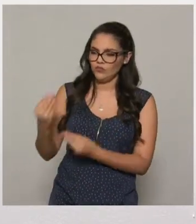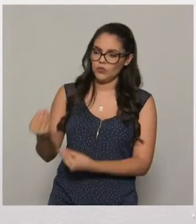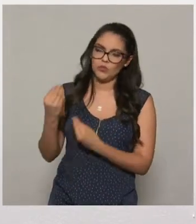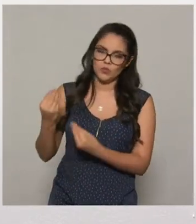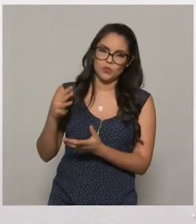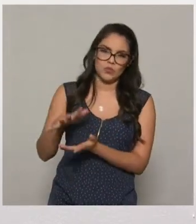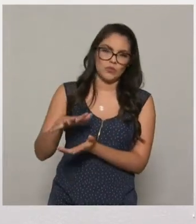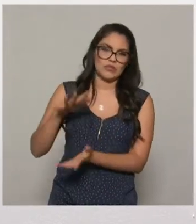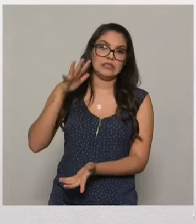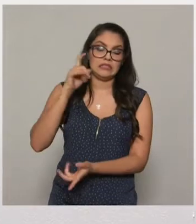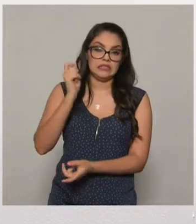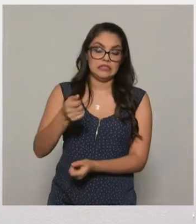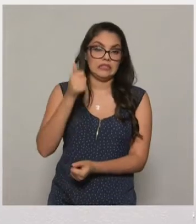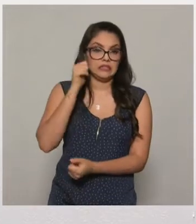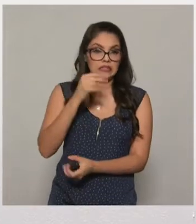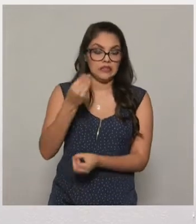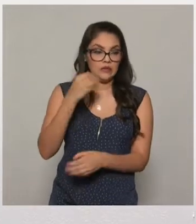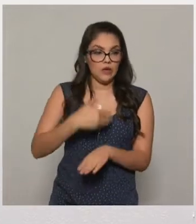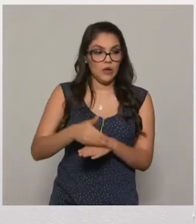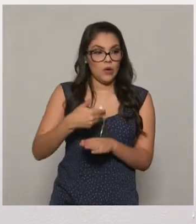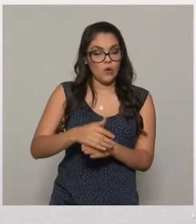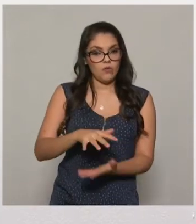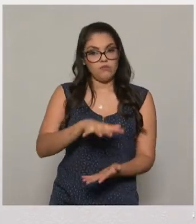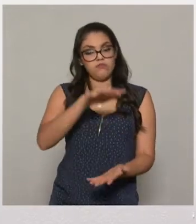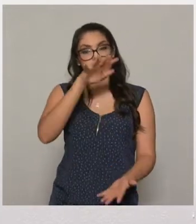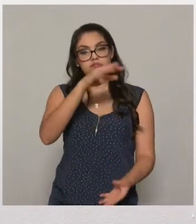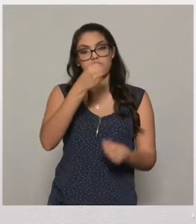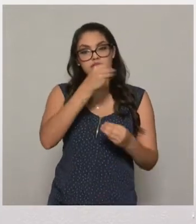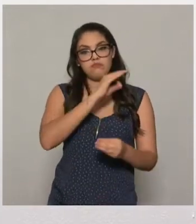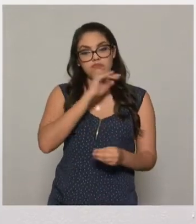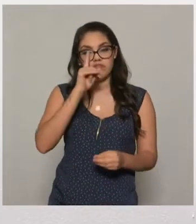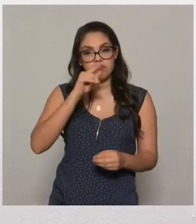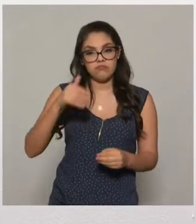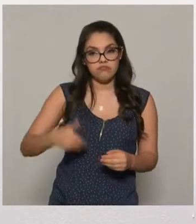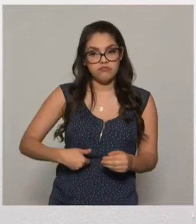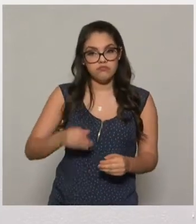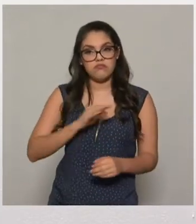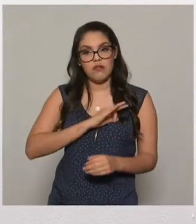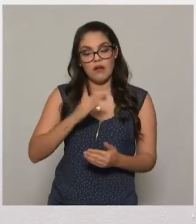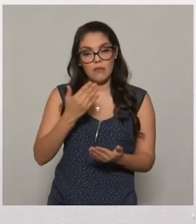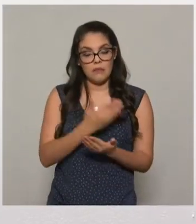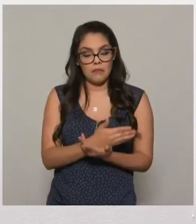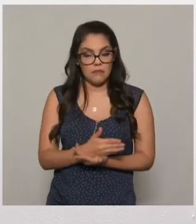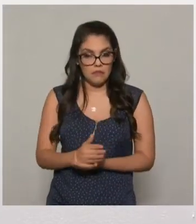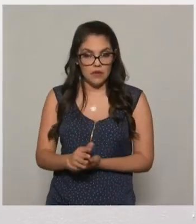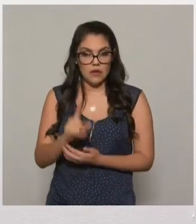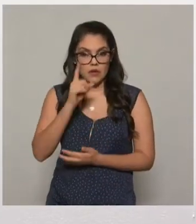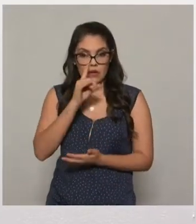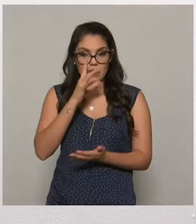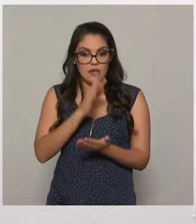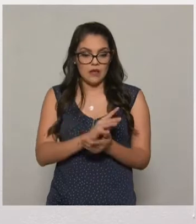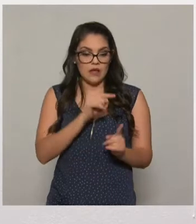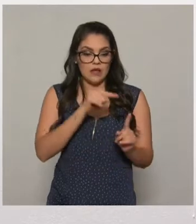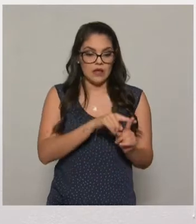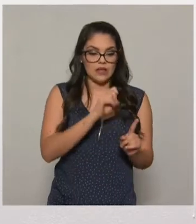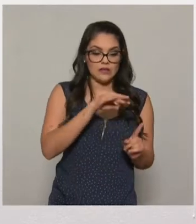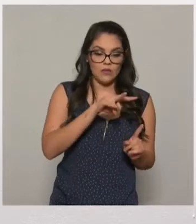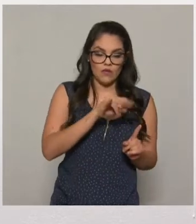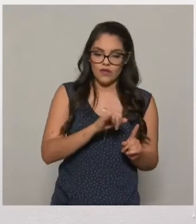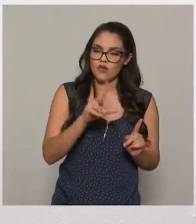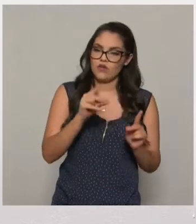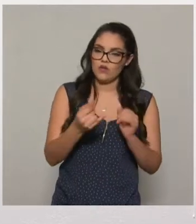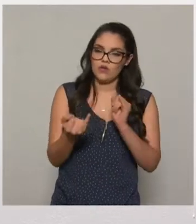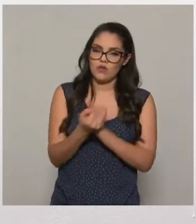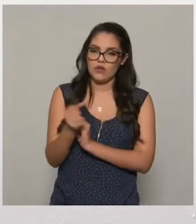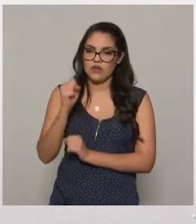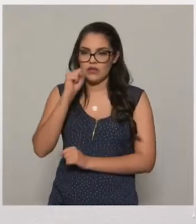ya son números importantes que ocasionan que pues, tengan que ver con políticas no solamente de la Secretaría de Movilidad, sino también de la